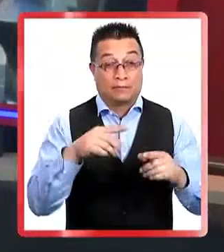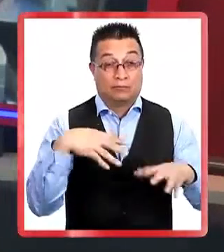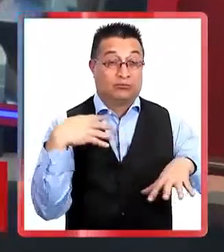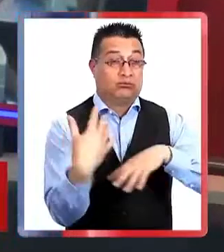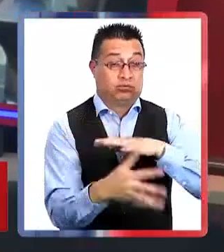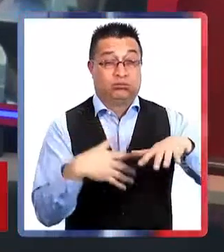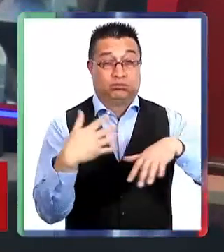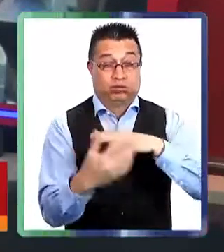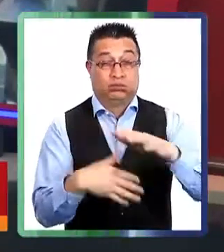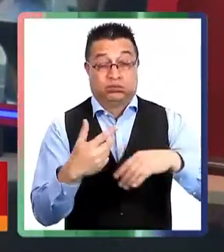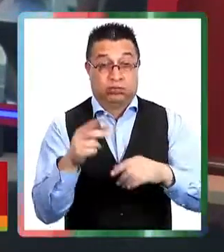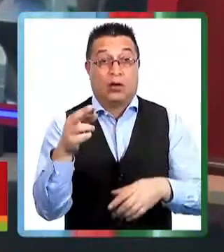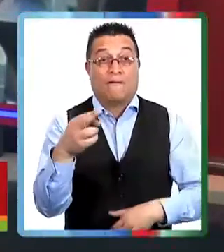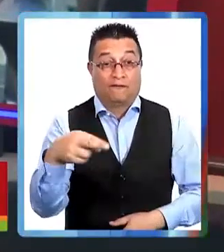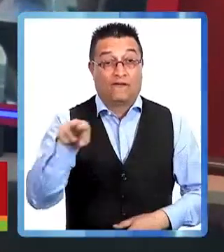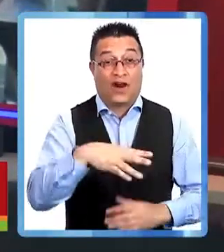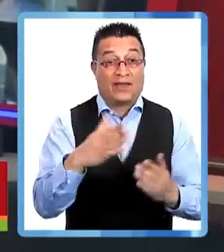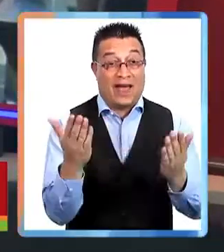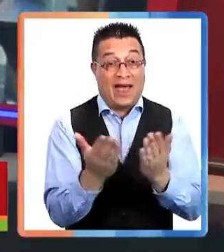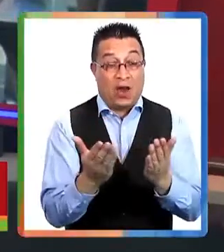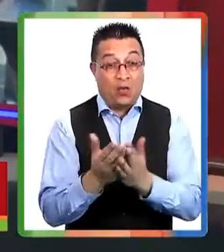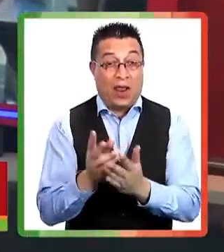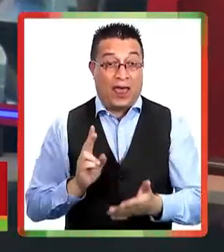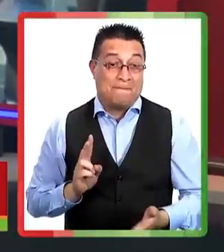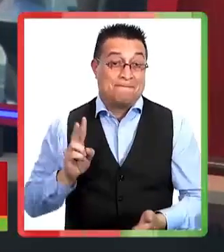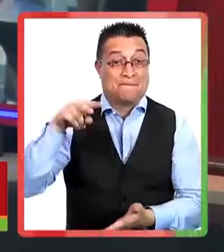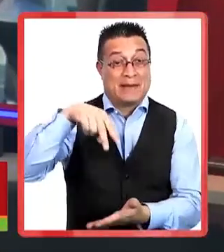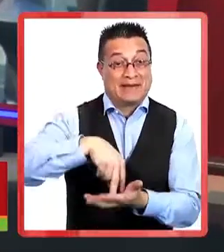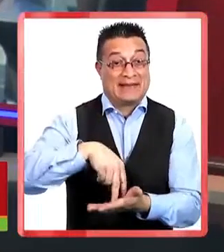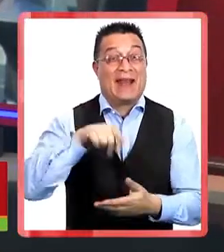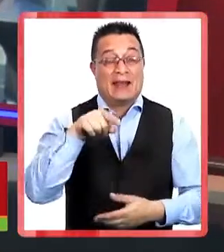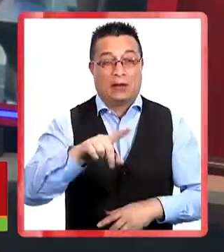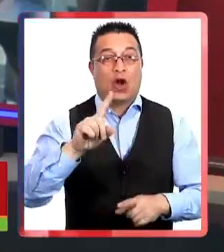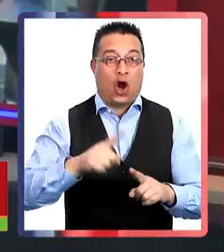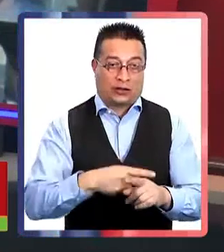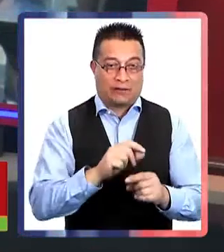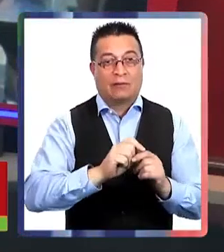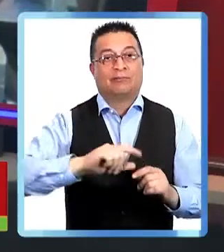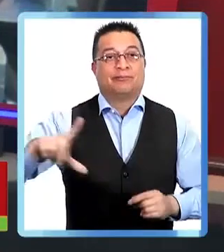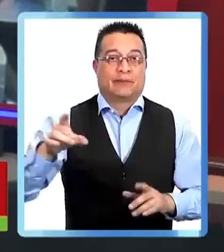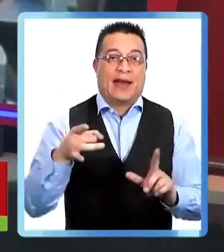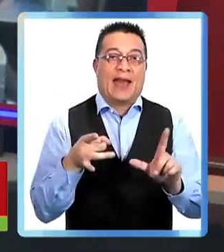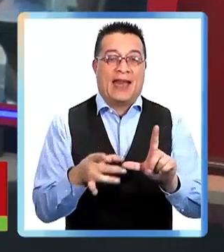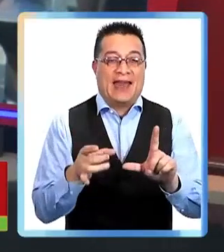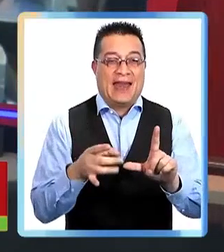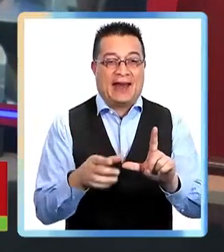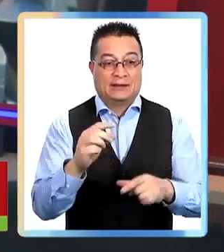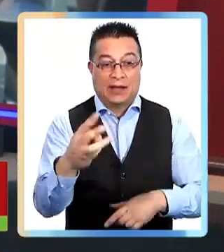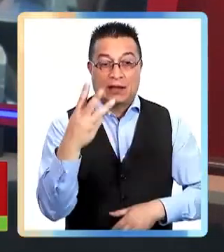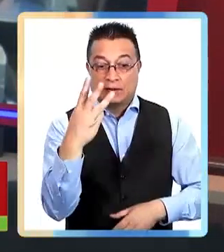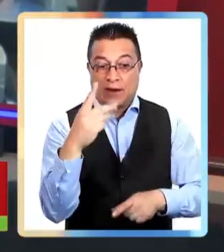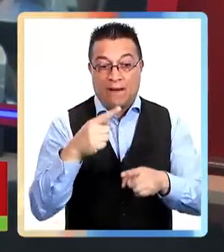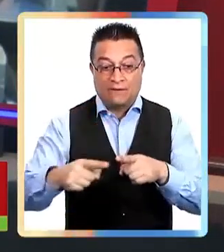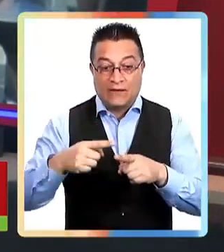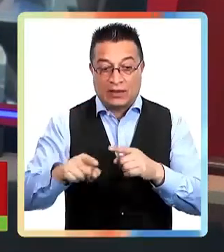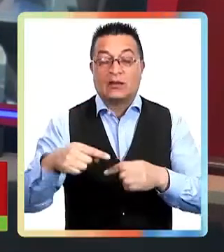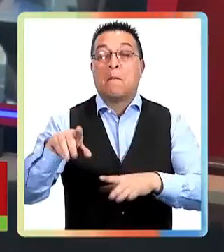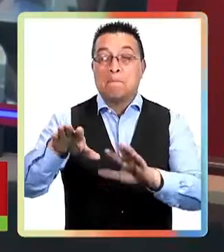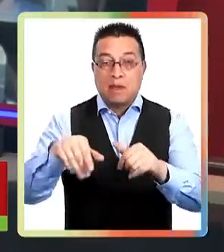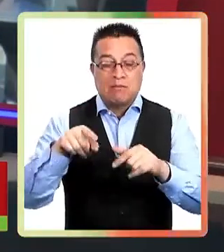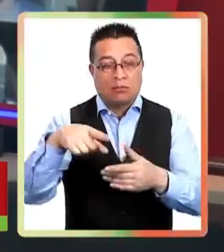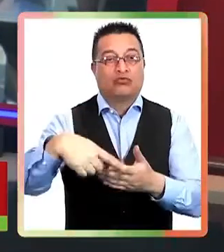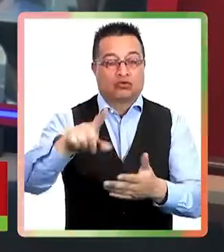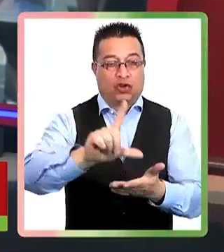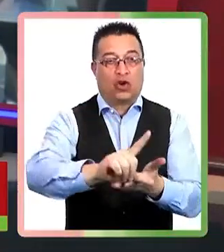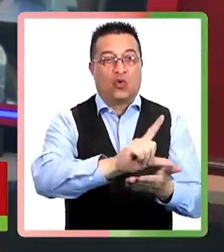de violencia que se tomó la vuelta a clases presenciales vuelve a surgir en Linares. Al menos 3 incidentes han ocurrido en distintos puntos